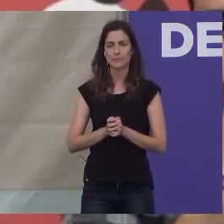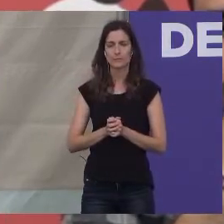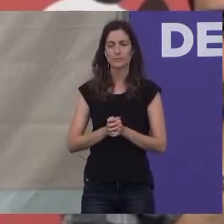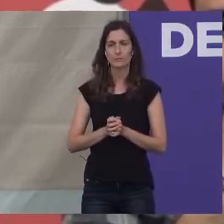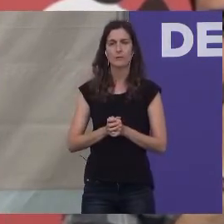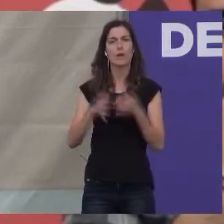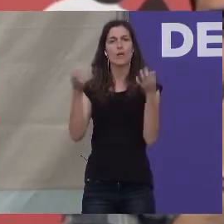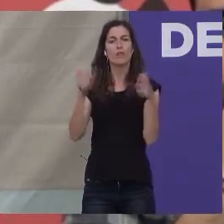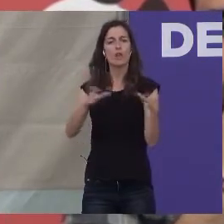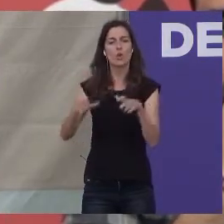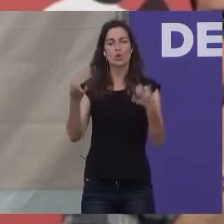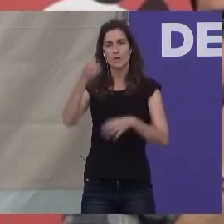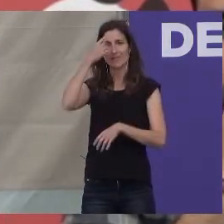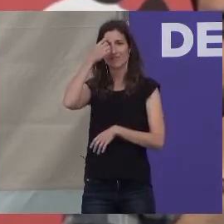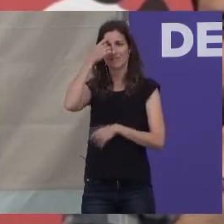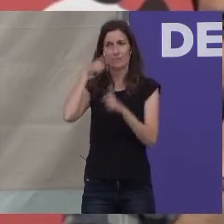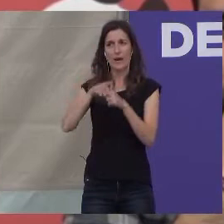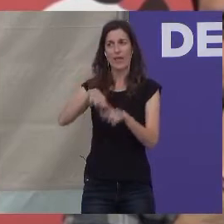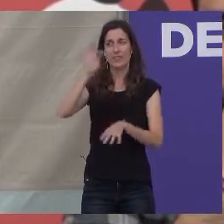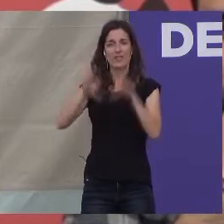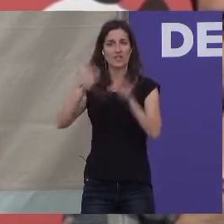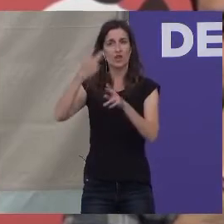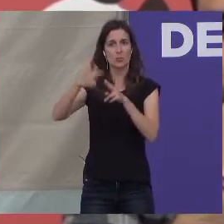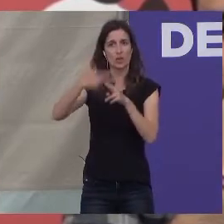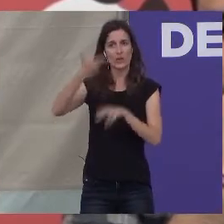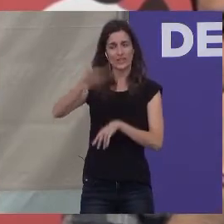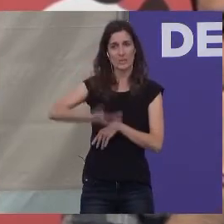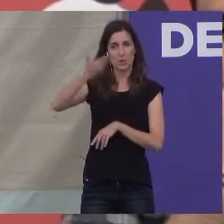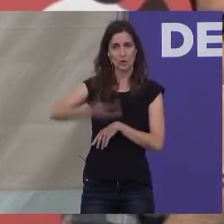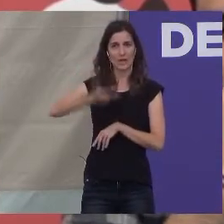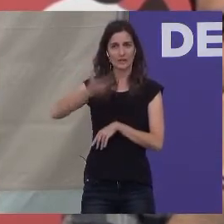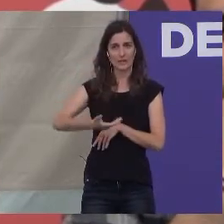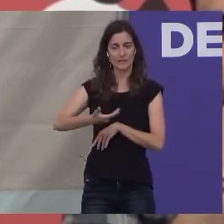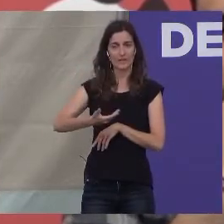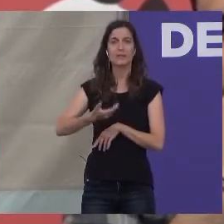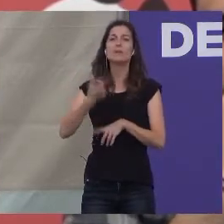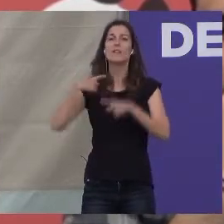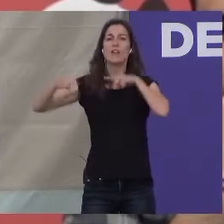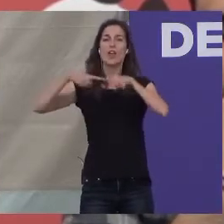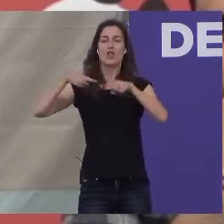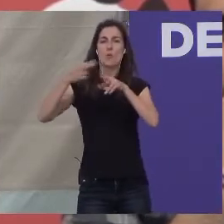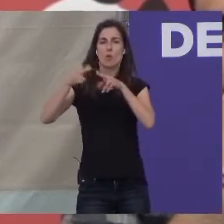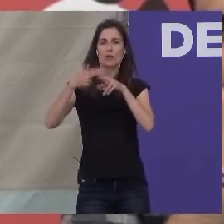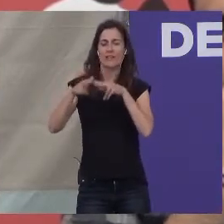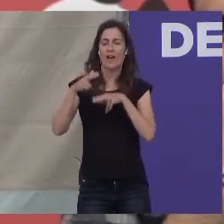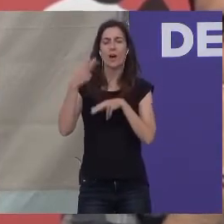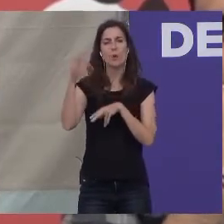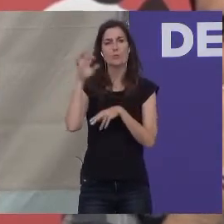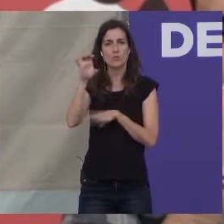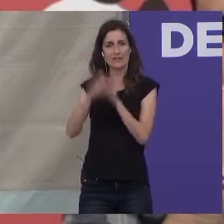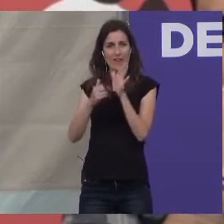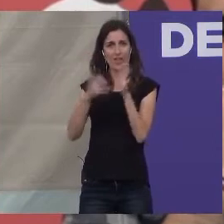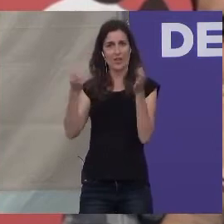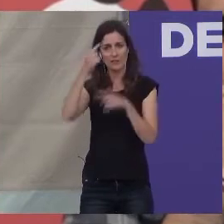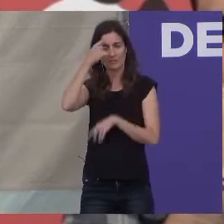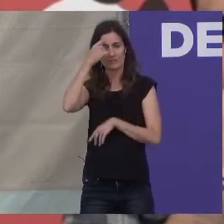Deberán ser tenidos en cuenta en las decisiones políticas importantes que se tomen por la dirección política de Podemos en el País Valenciano.